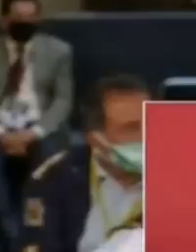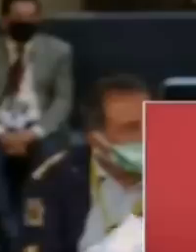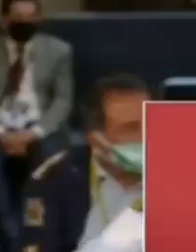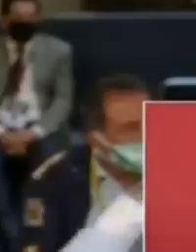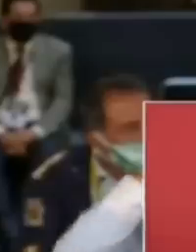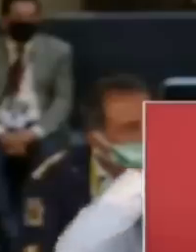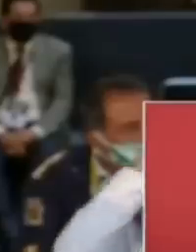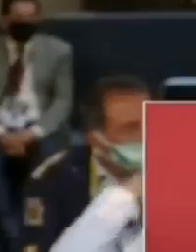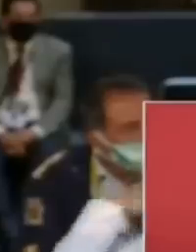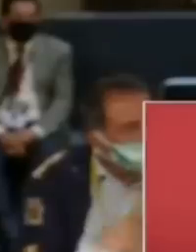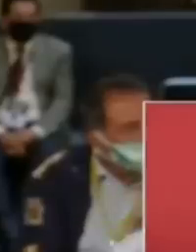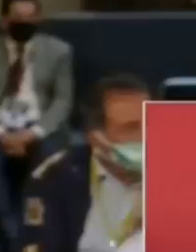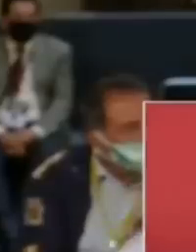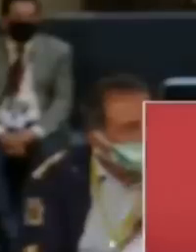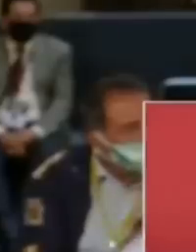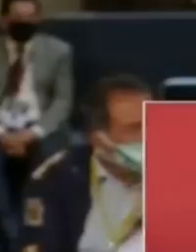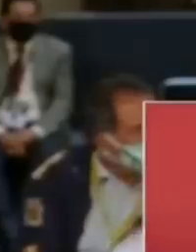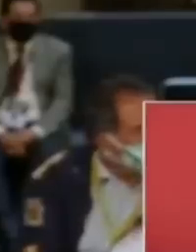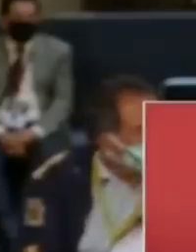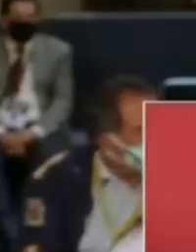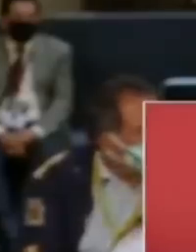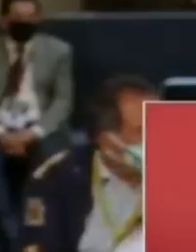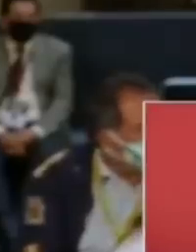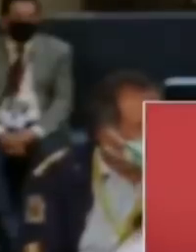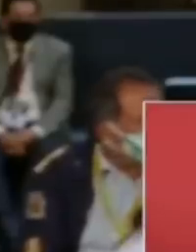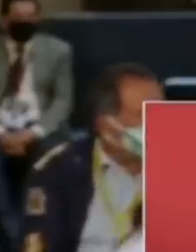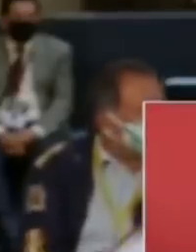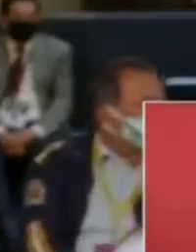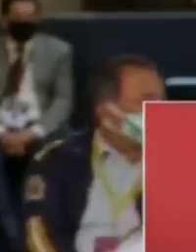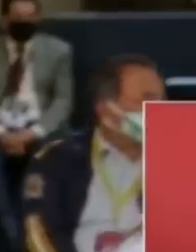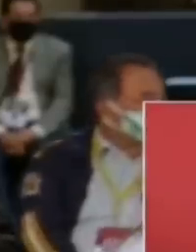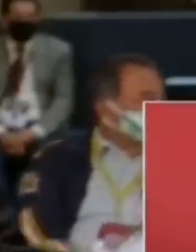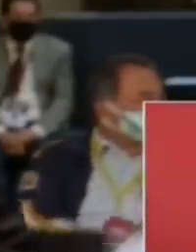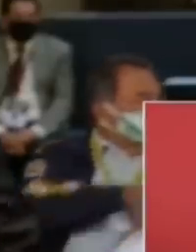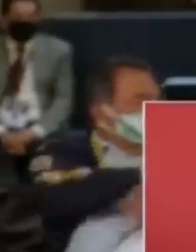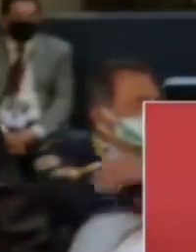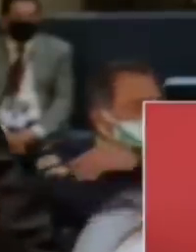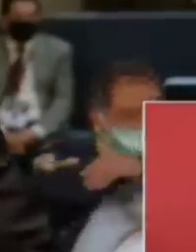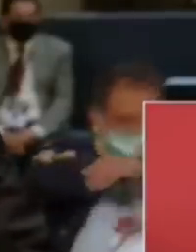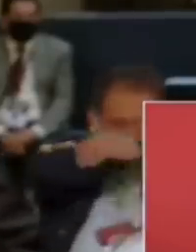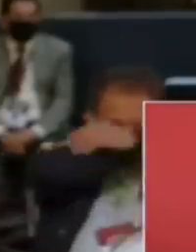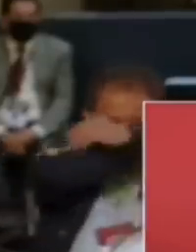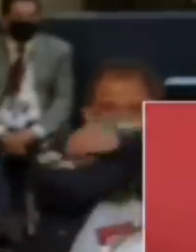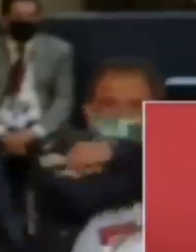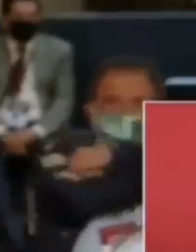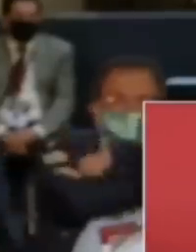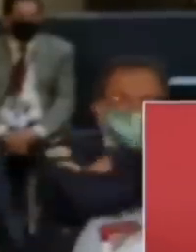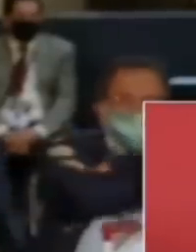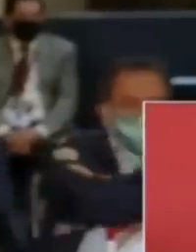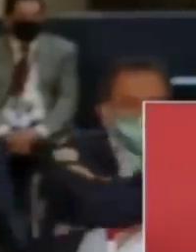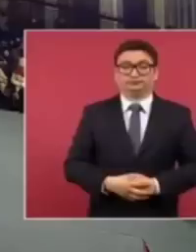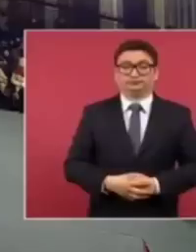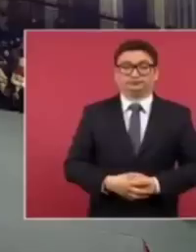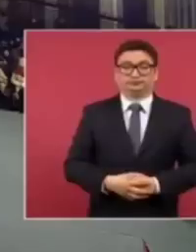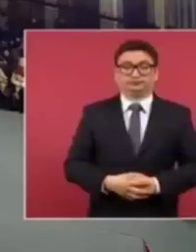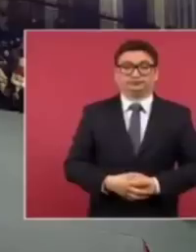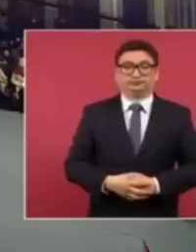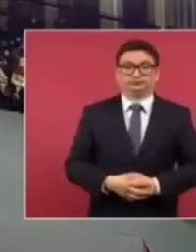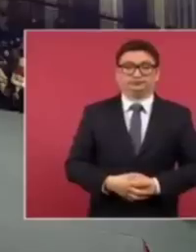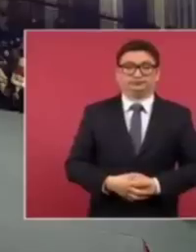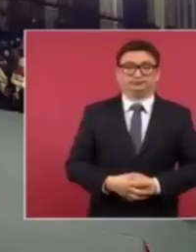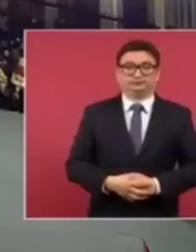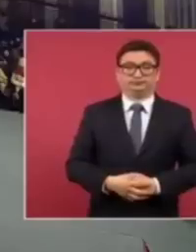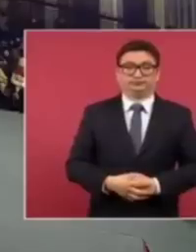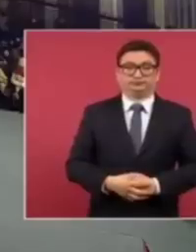enojo su frustración su rabia por la eliminación de la selección pero la manera también en la que quedamos fuera de este mundial